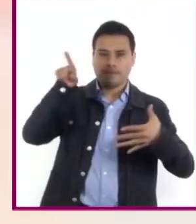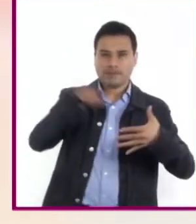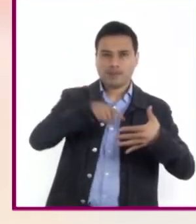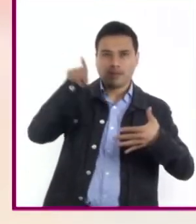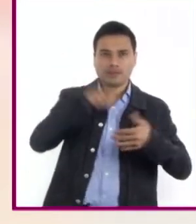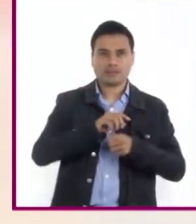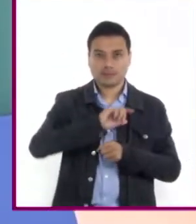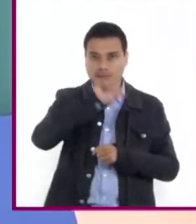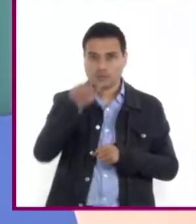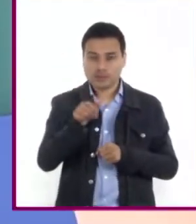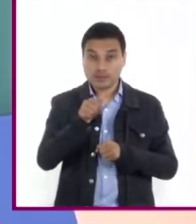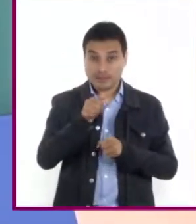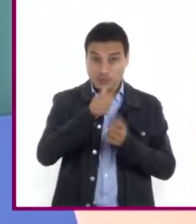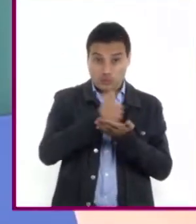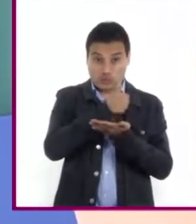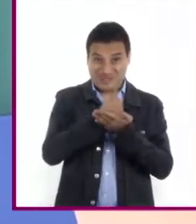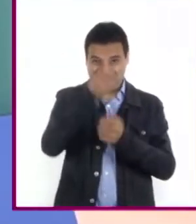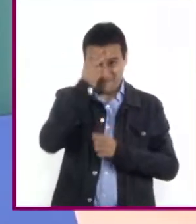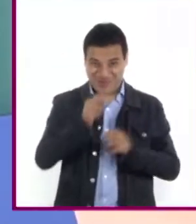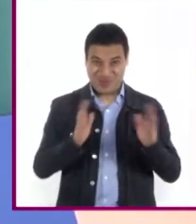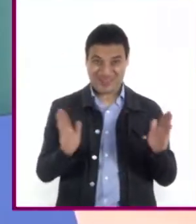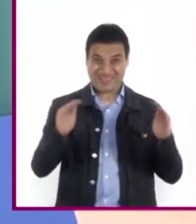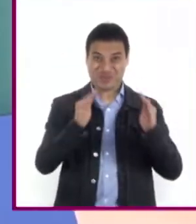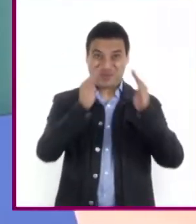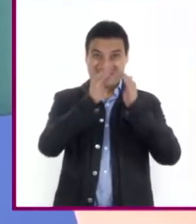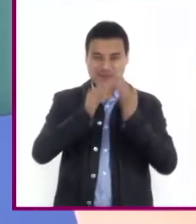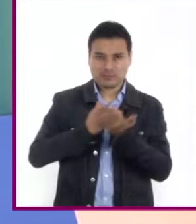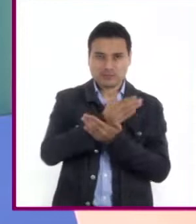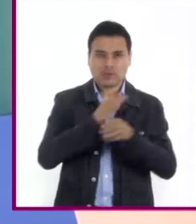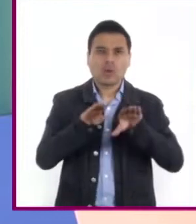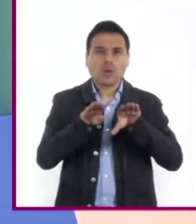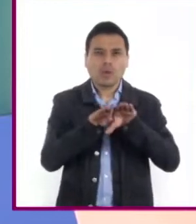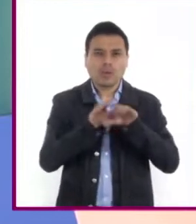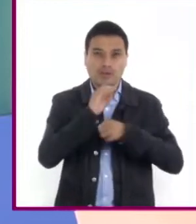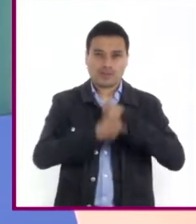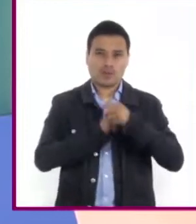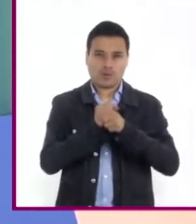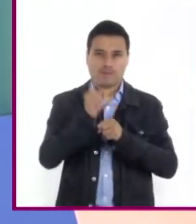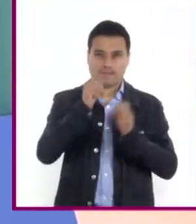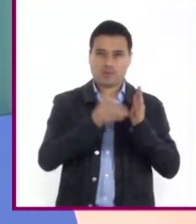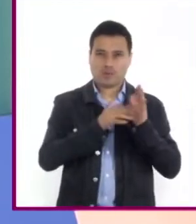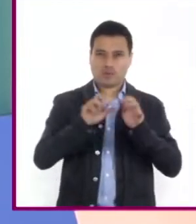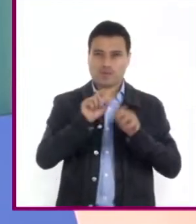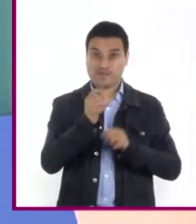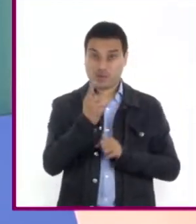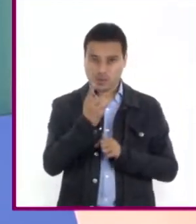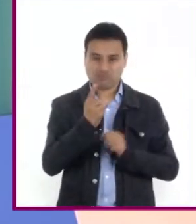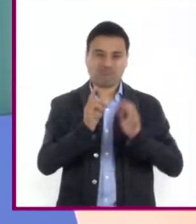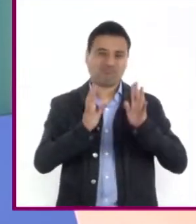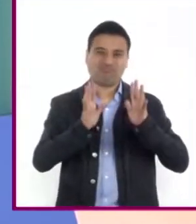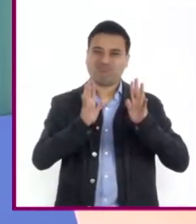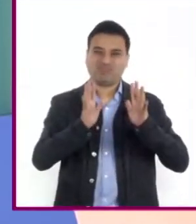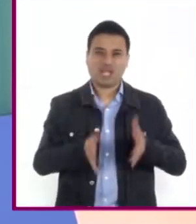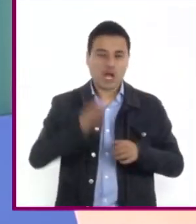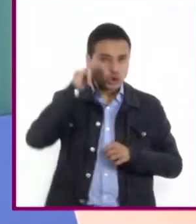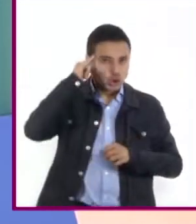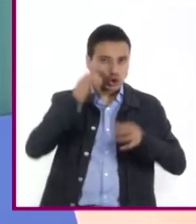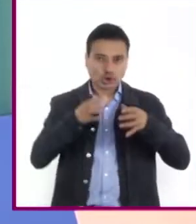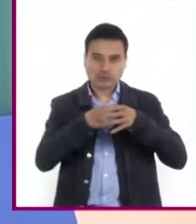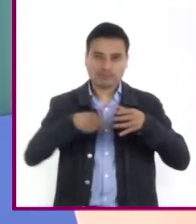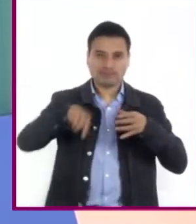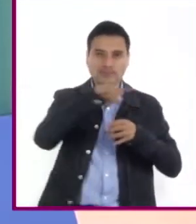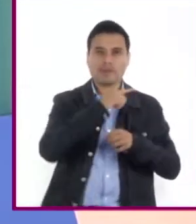México Tenochtitlan. Como sabrán, en 1521 fue la caída de México Tenochtitlan, pero el proceso